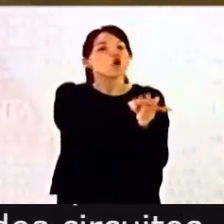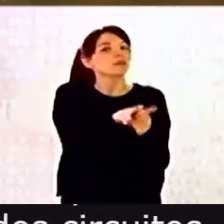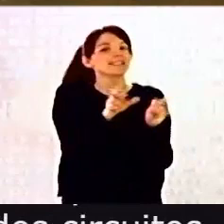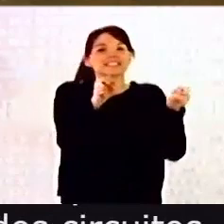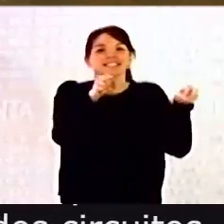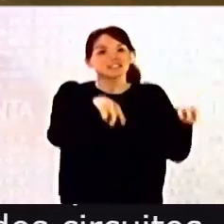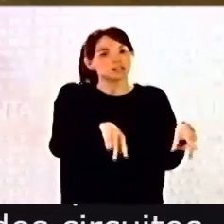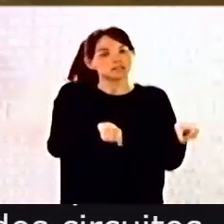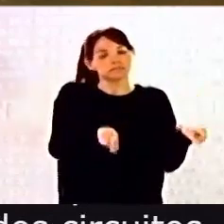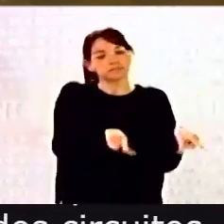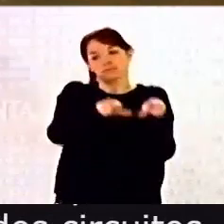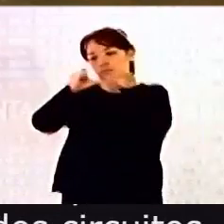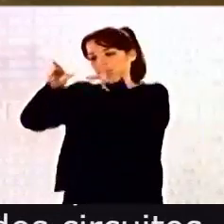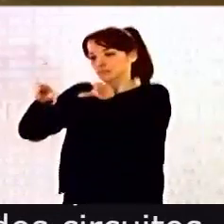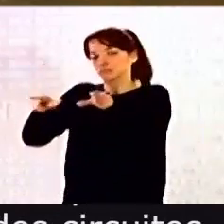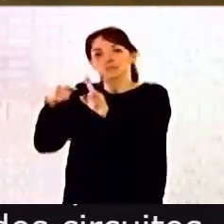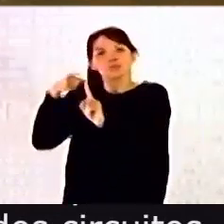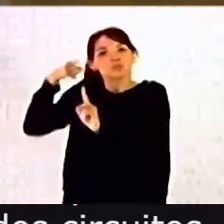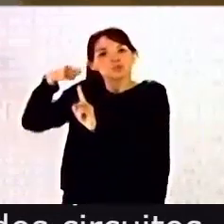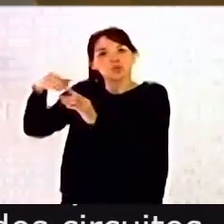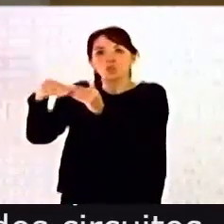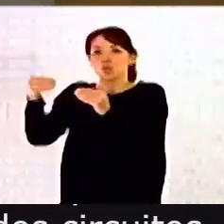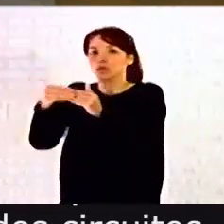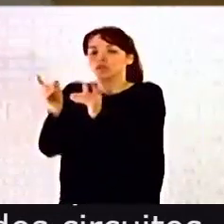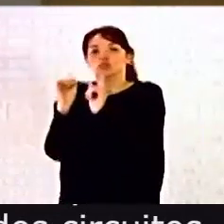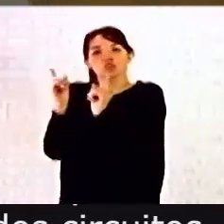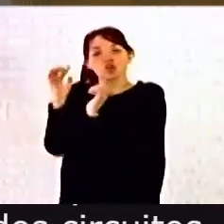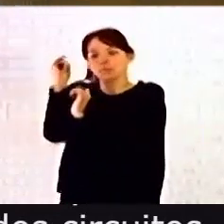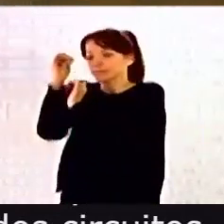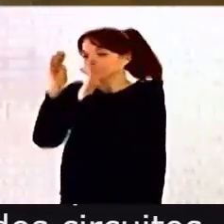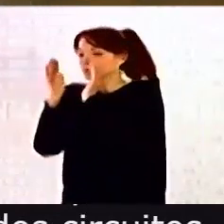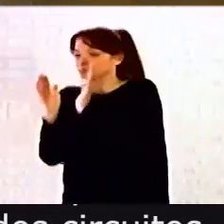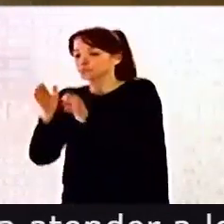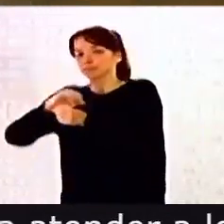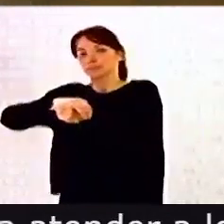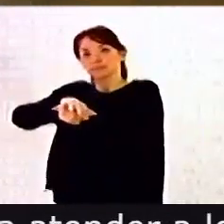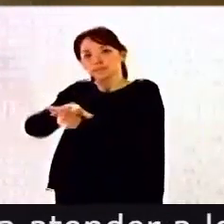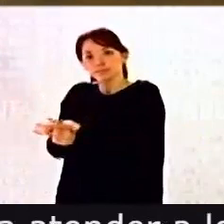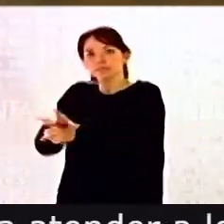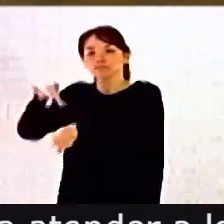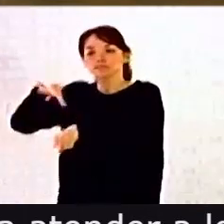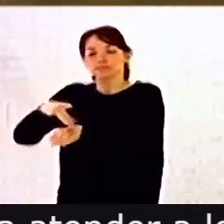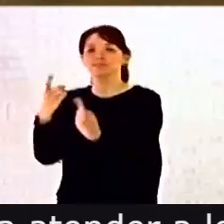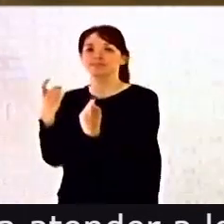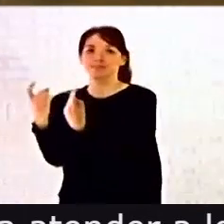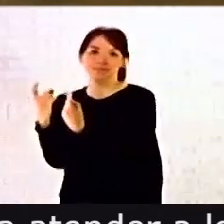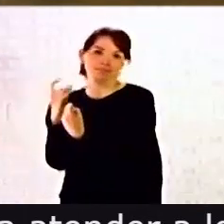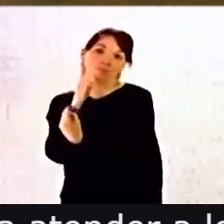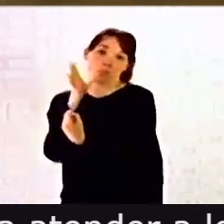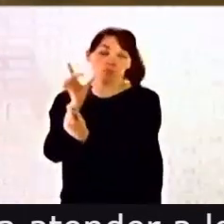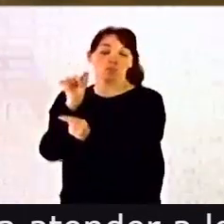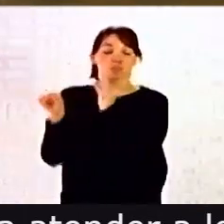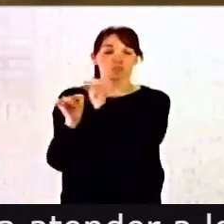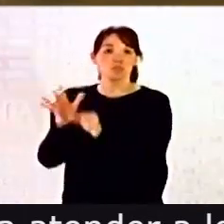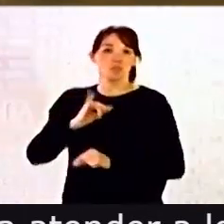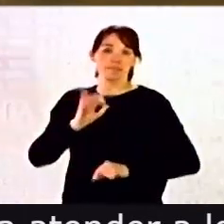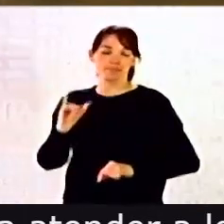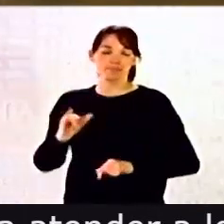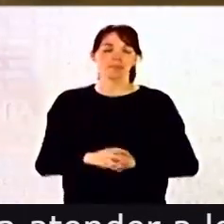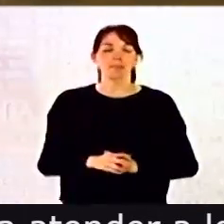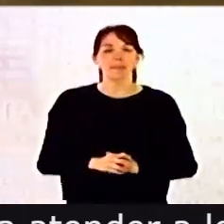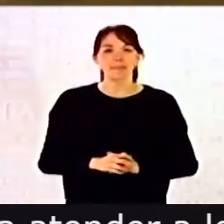un circuito destinado a seguir atendiendo a los pacientes que tienen necesidad porque están infectados por